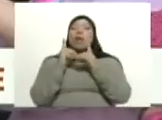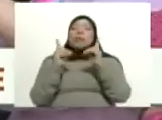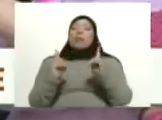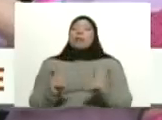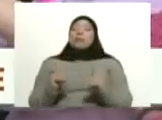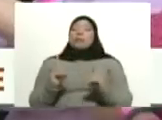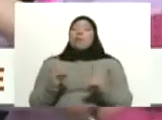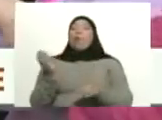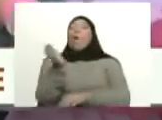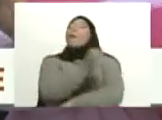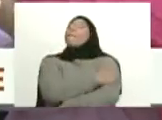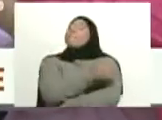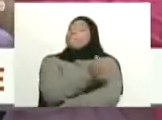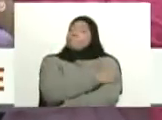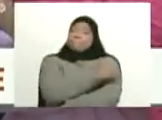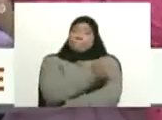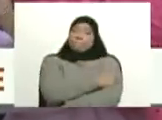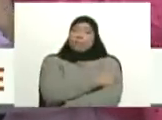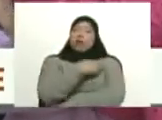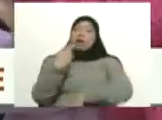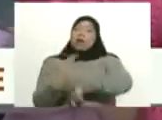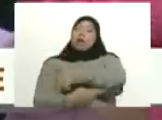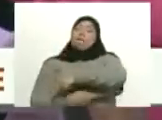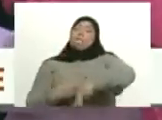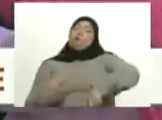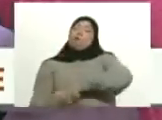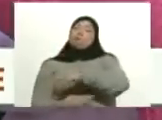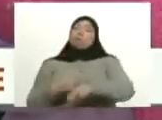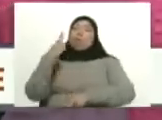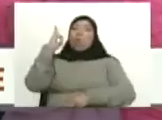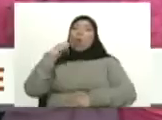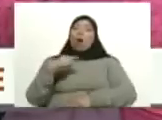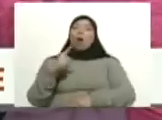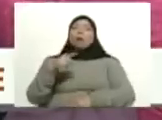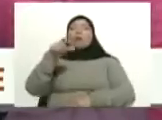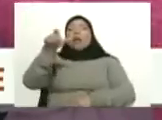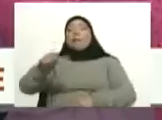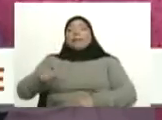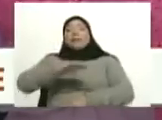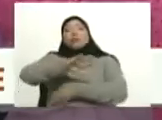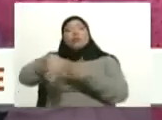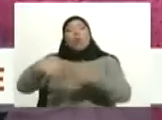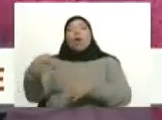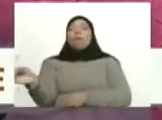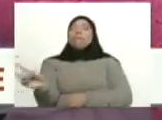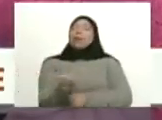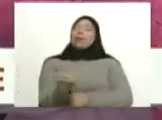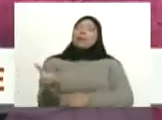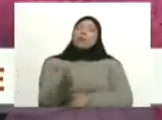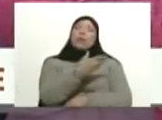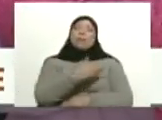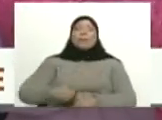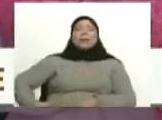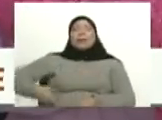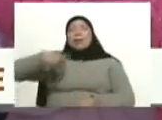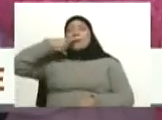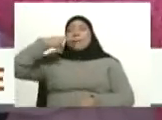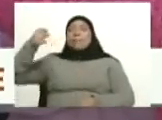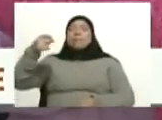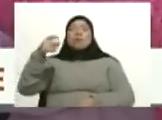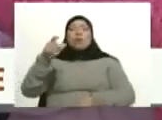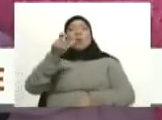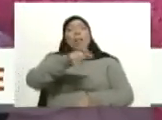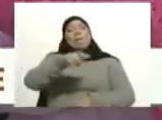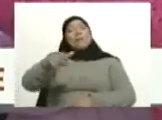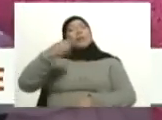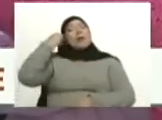y es la posición de la Revolución Bolivariana y es la posición de todo el pueblo de Venezuela, es la posición del presidente Maduro y es la posición de